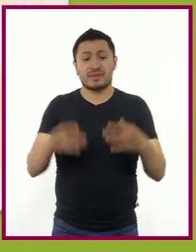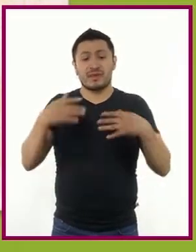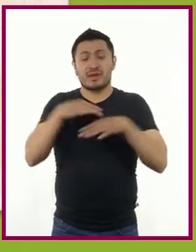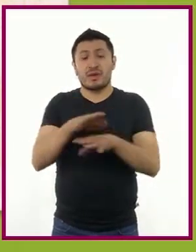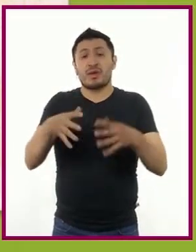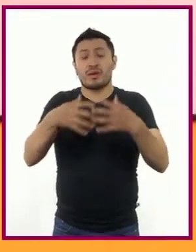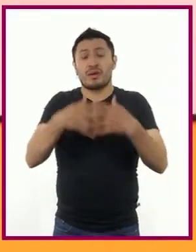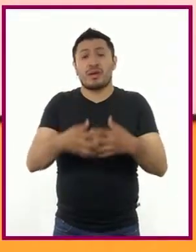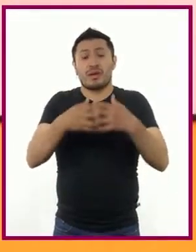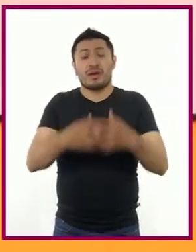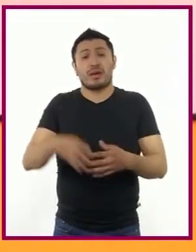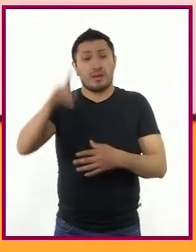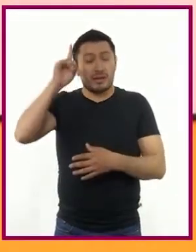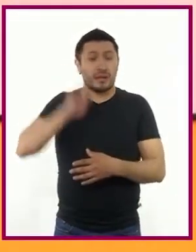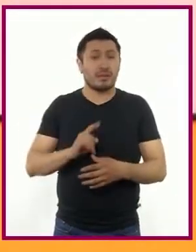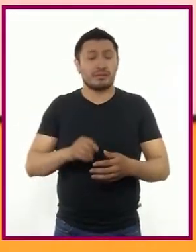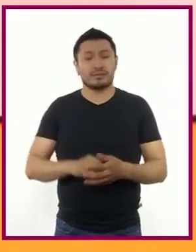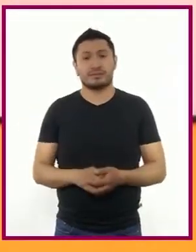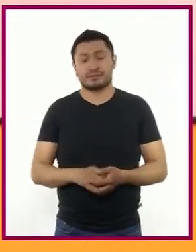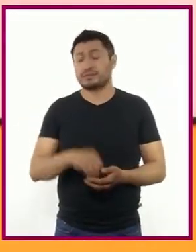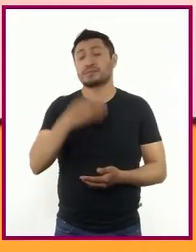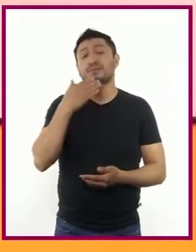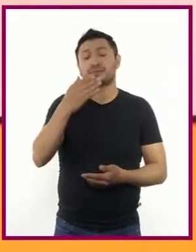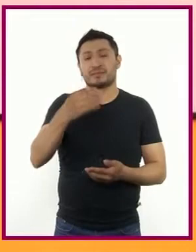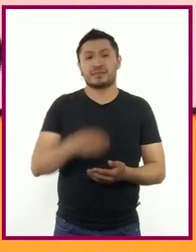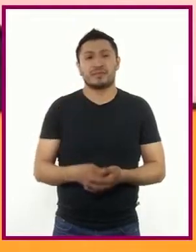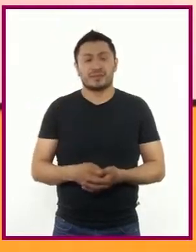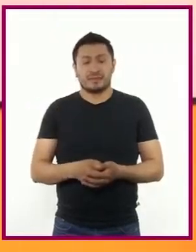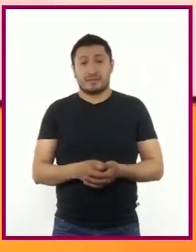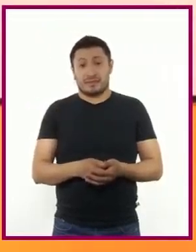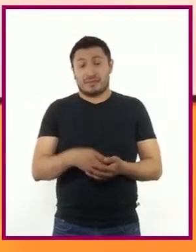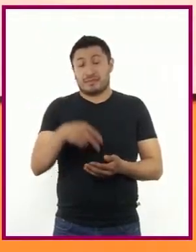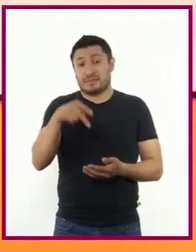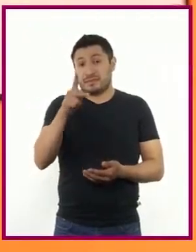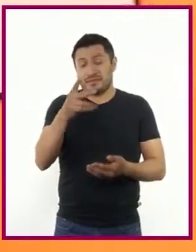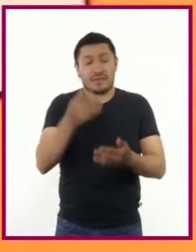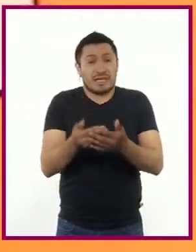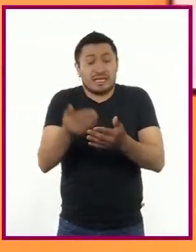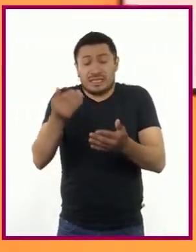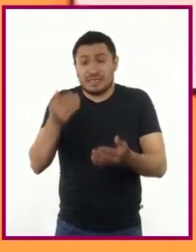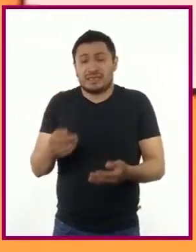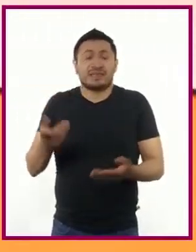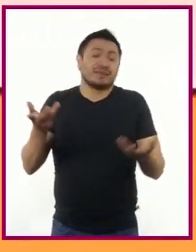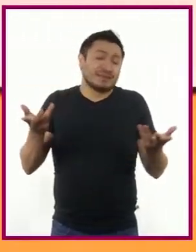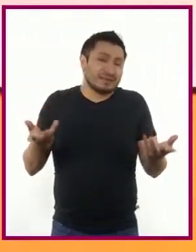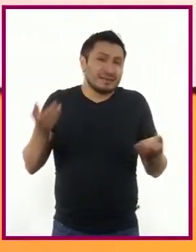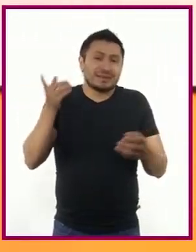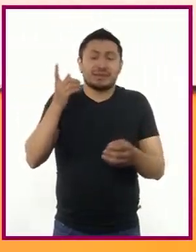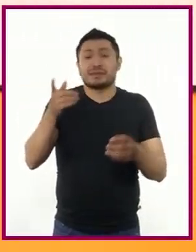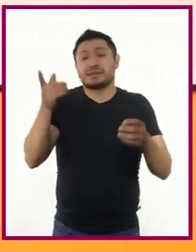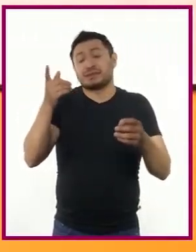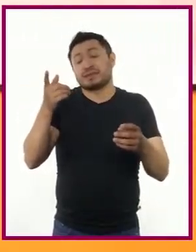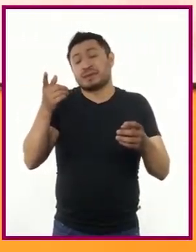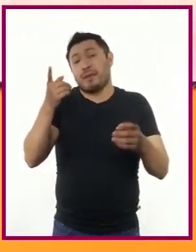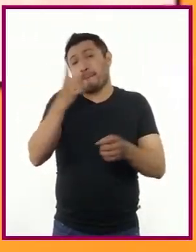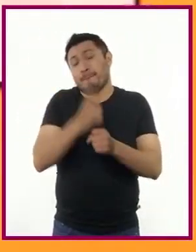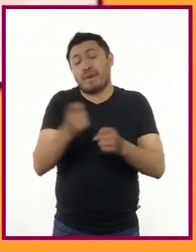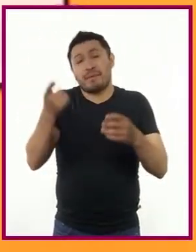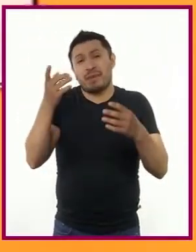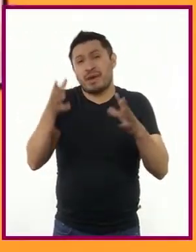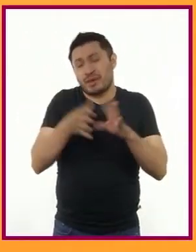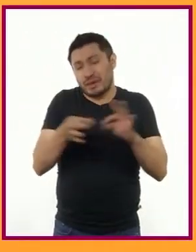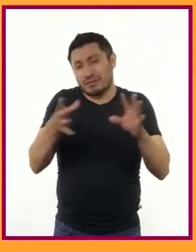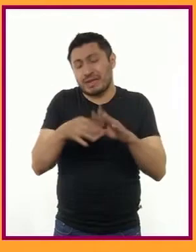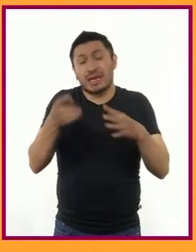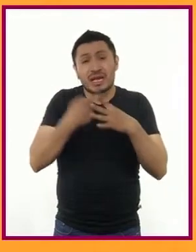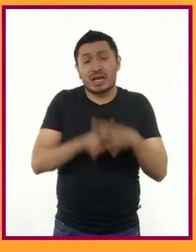reproductor femenino? Está bien, maestra. Solo que antes determinemos la introducción que formará